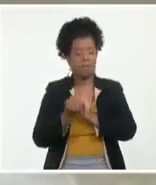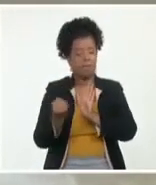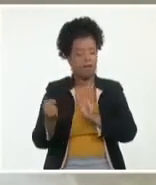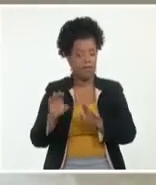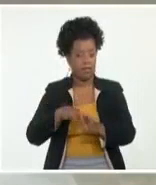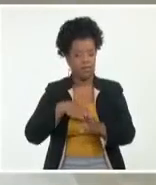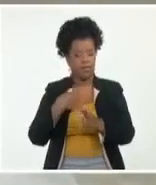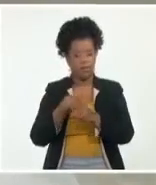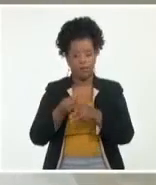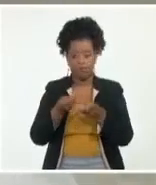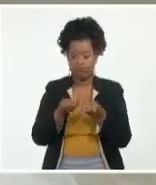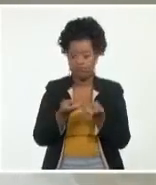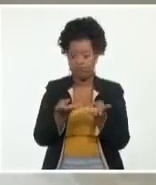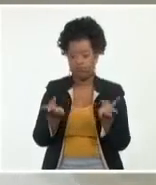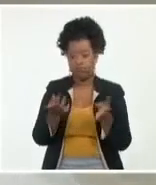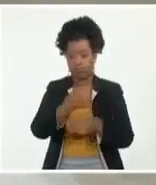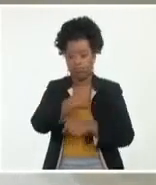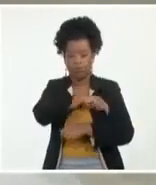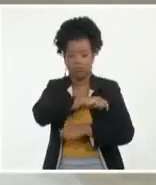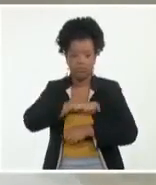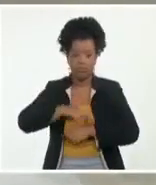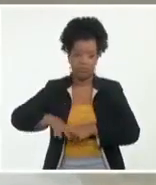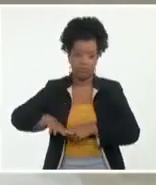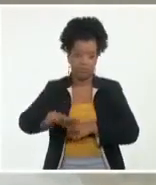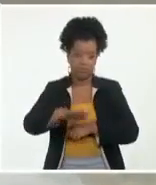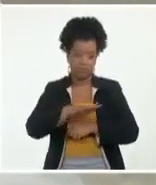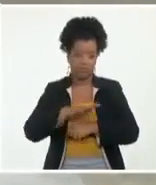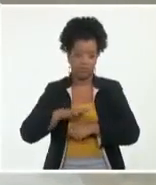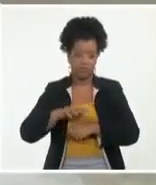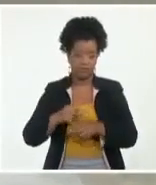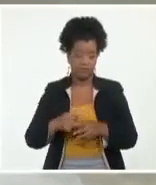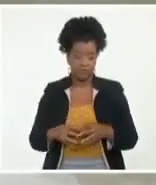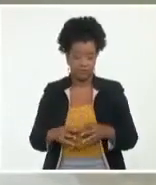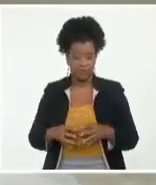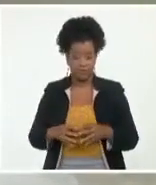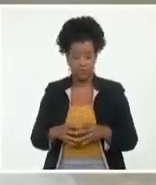a toda la población. Es decir, que